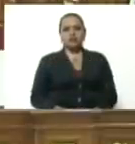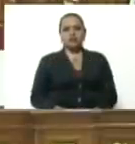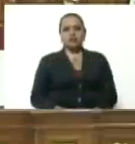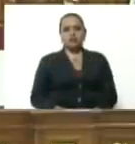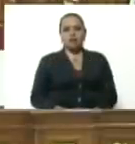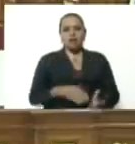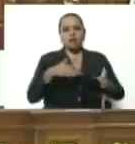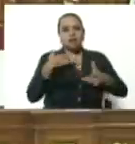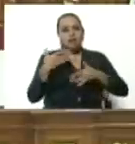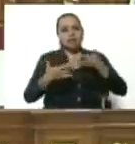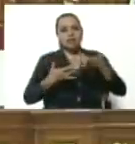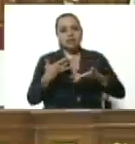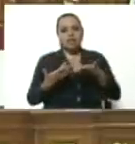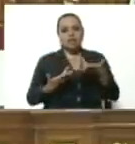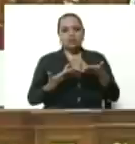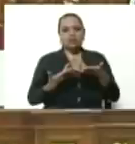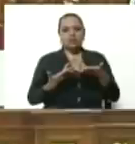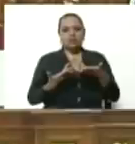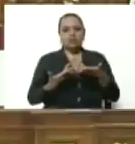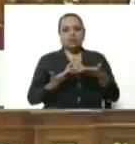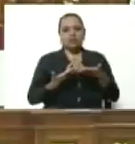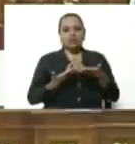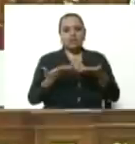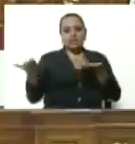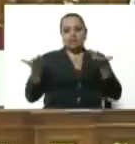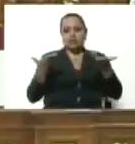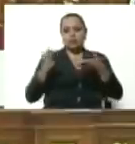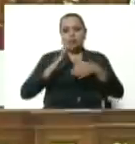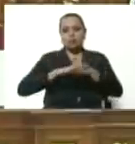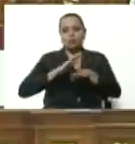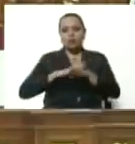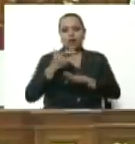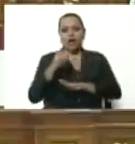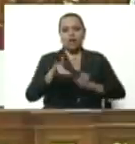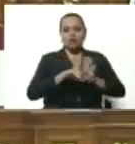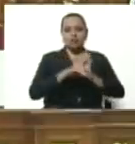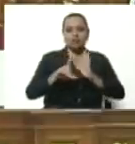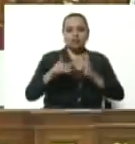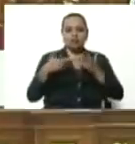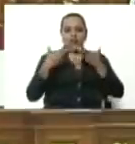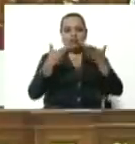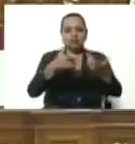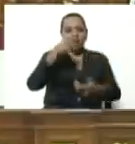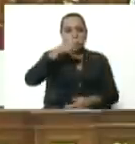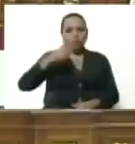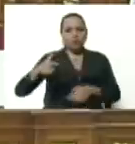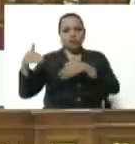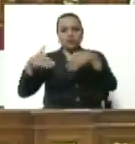protocolar, porque la legitimidad se la da el pueblo en la elección.